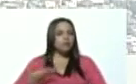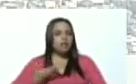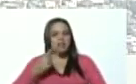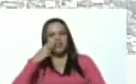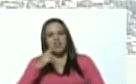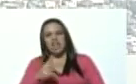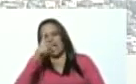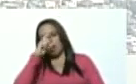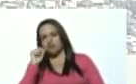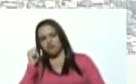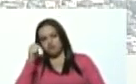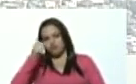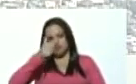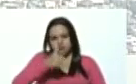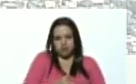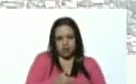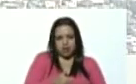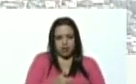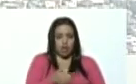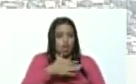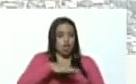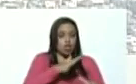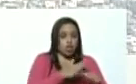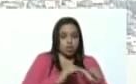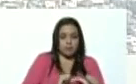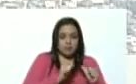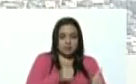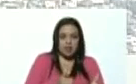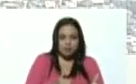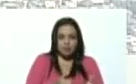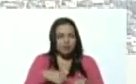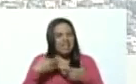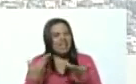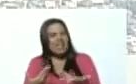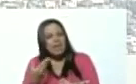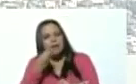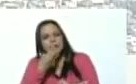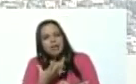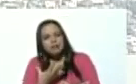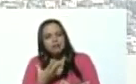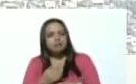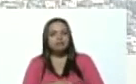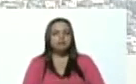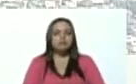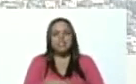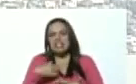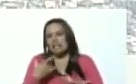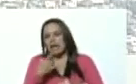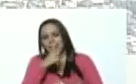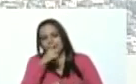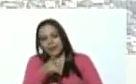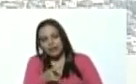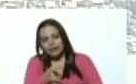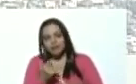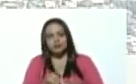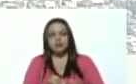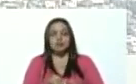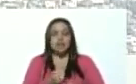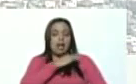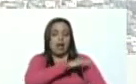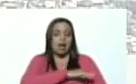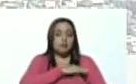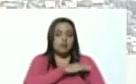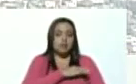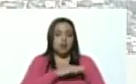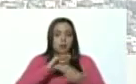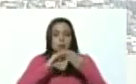trayectoria, de dónde vinimos, qué cosas salieron bien. La gran misión Barrio Nuevo, Barrio Tricolor, además